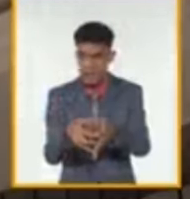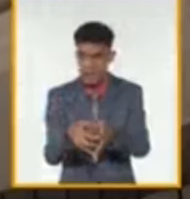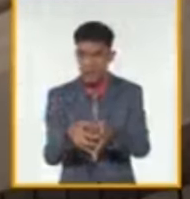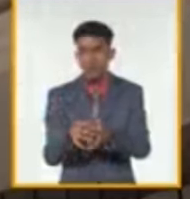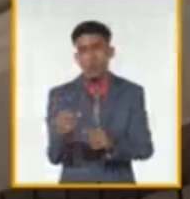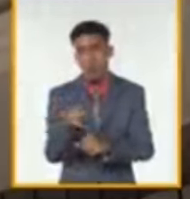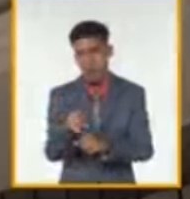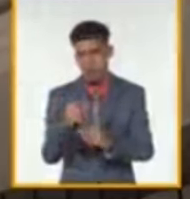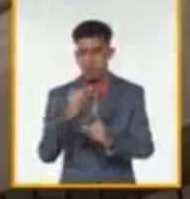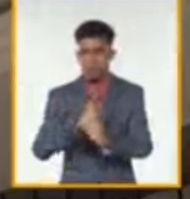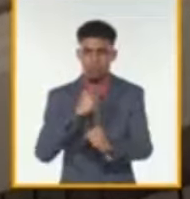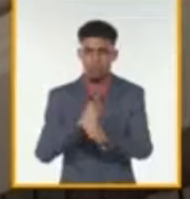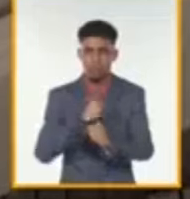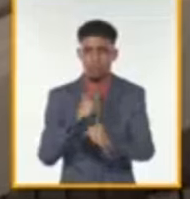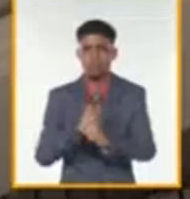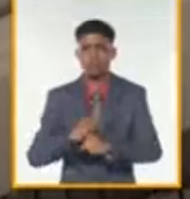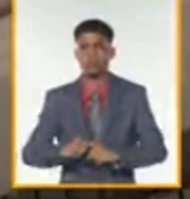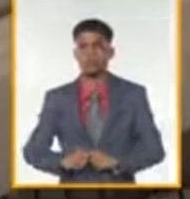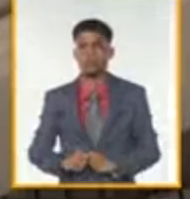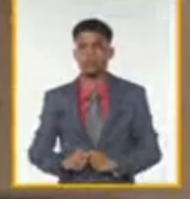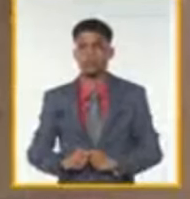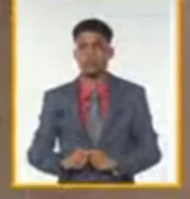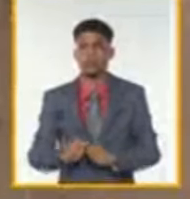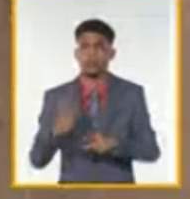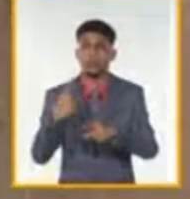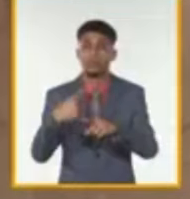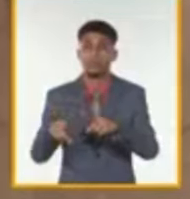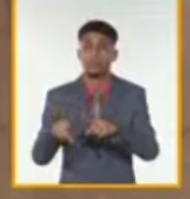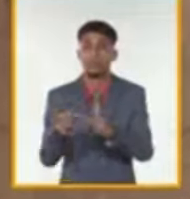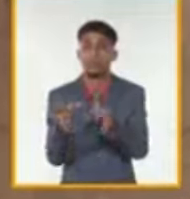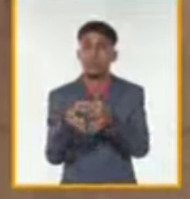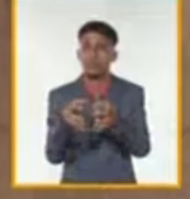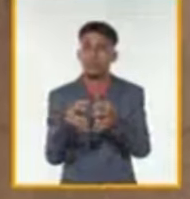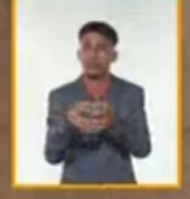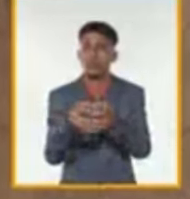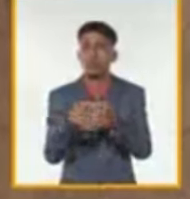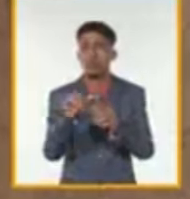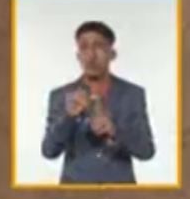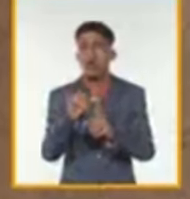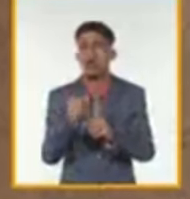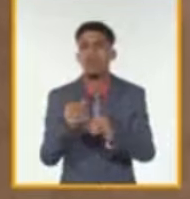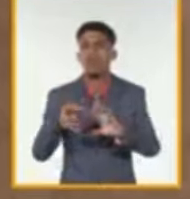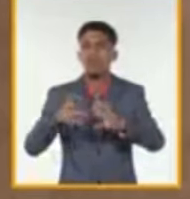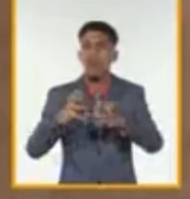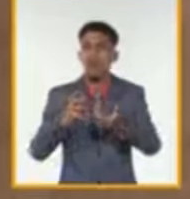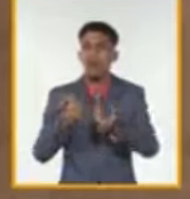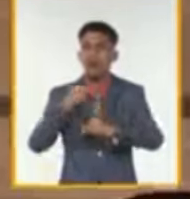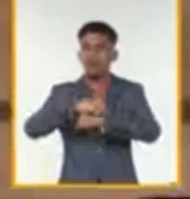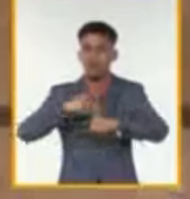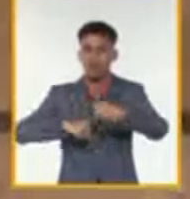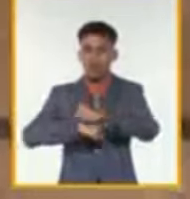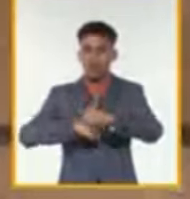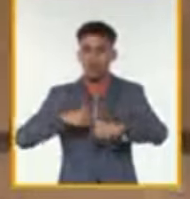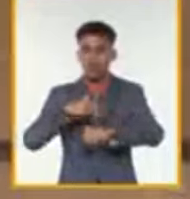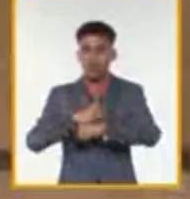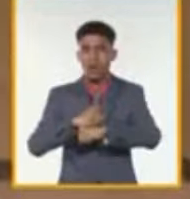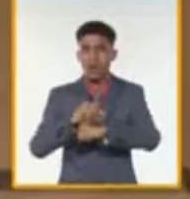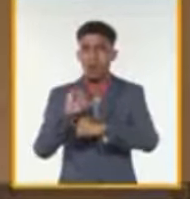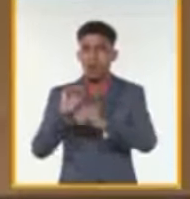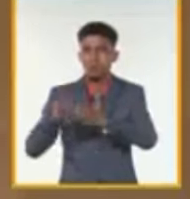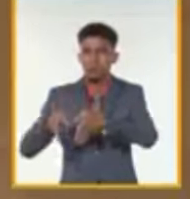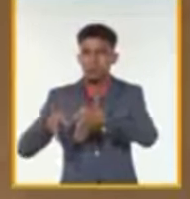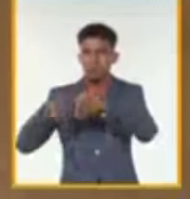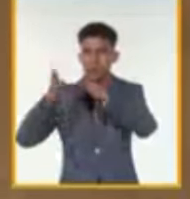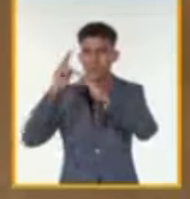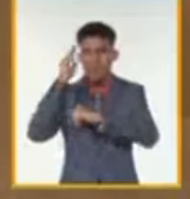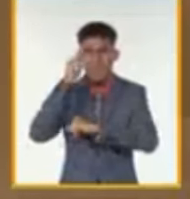este caso y trabajando también la conservación de un grupo de de la fachada fundamentalmente de inmuebles del centro histórico con un